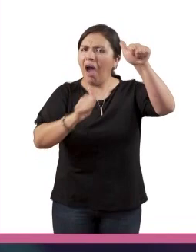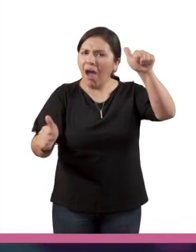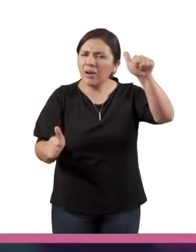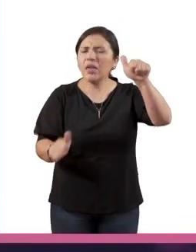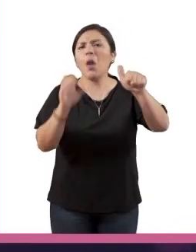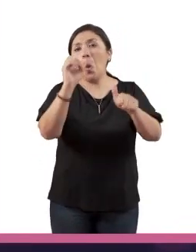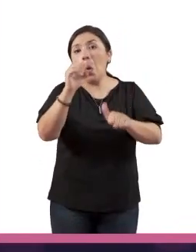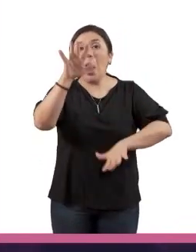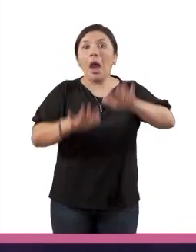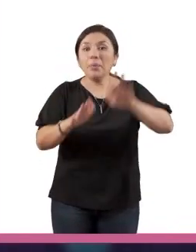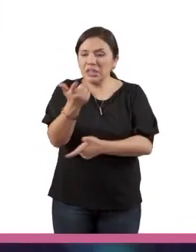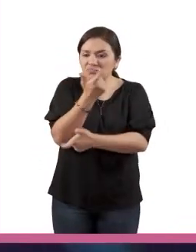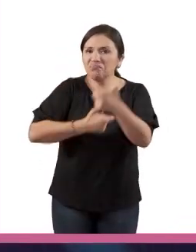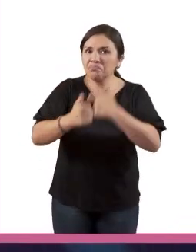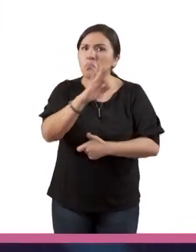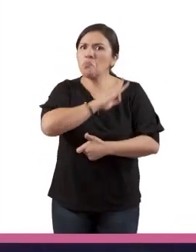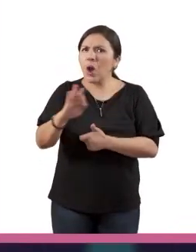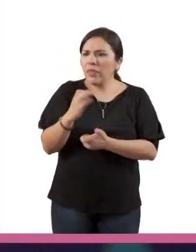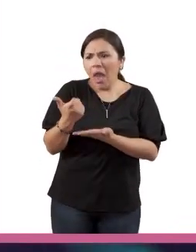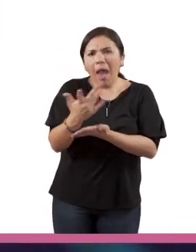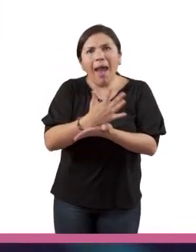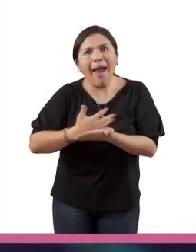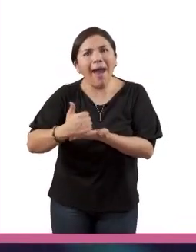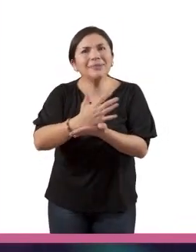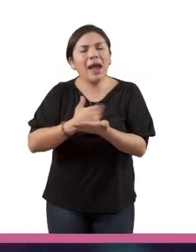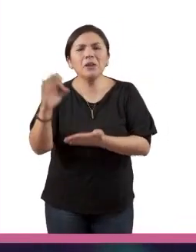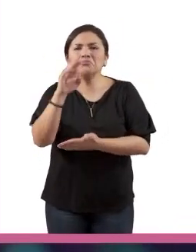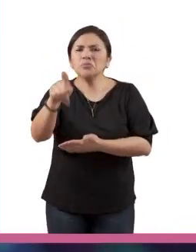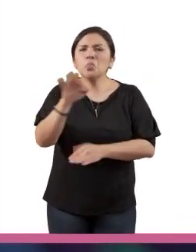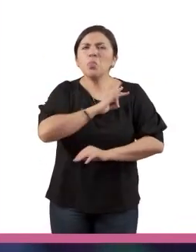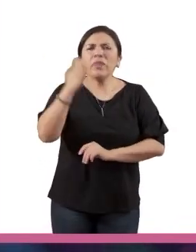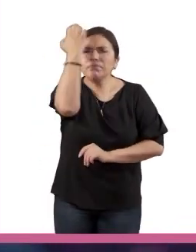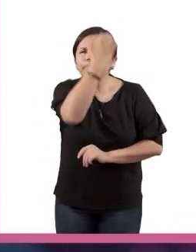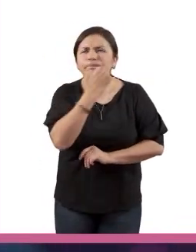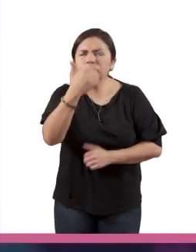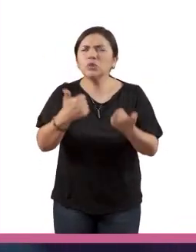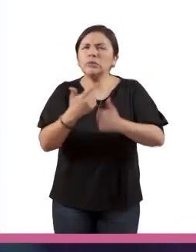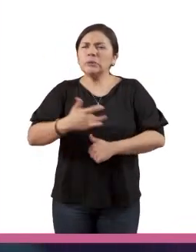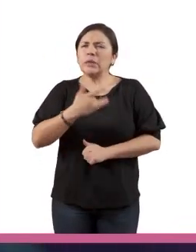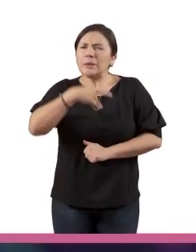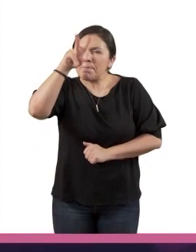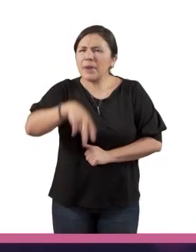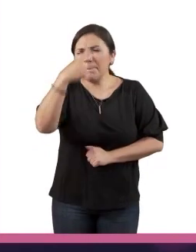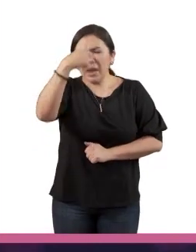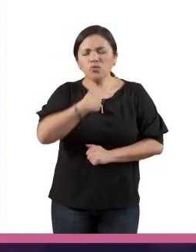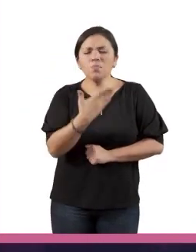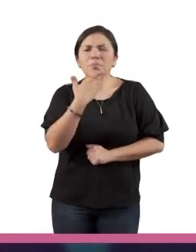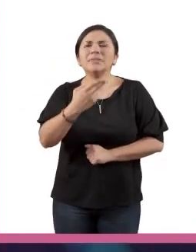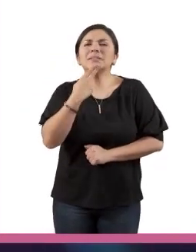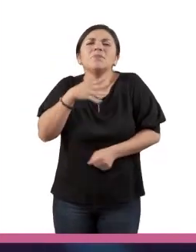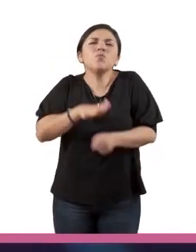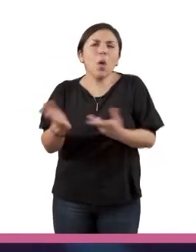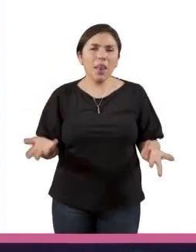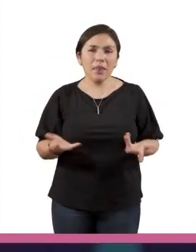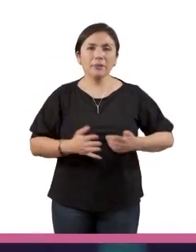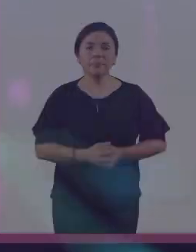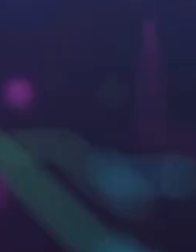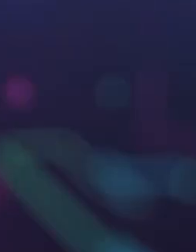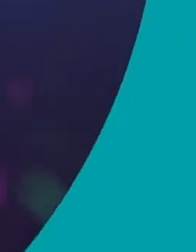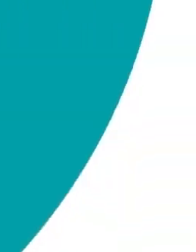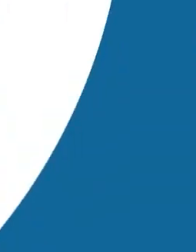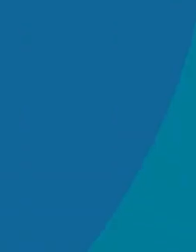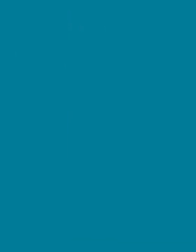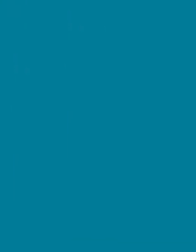expresión artística y a veces económicamente redituable si exploramos con sinceridad para qué somos